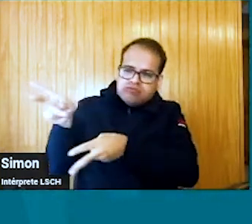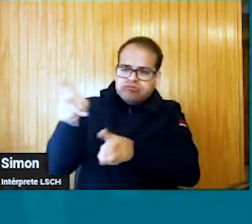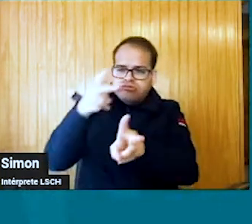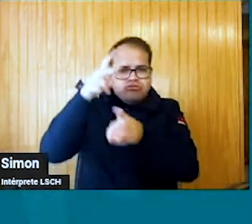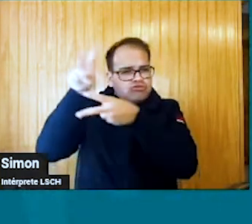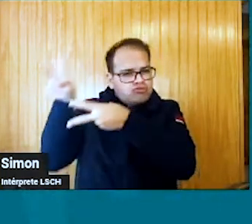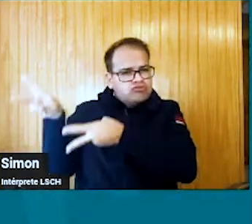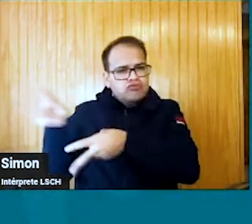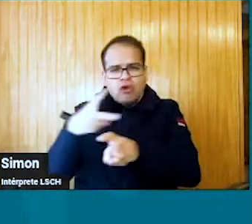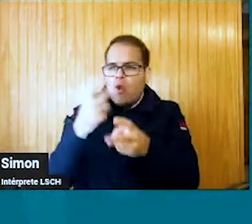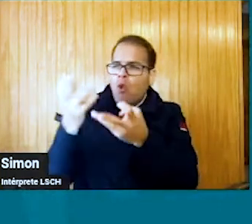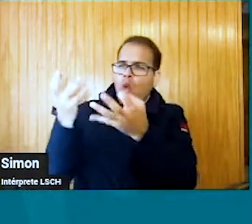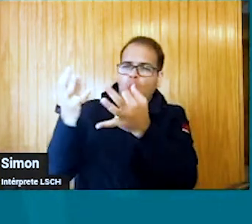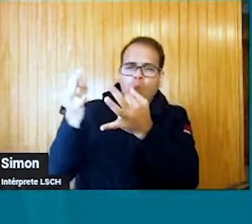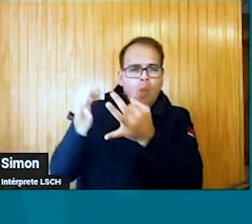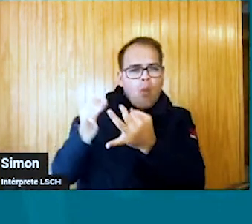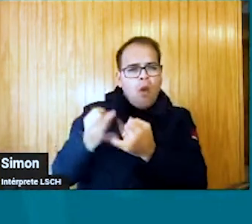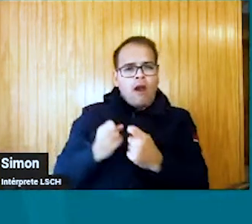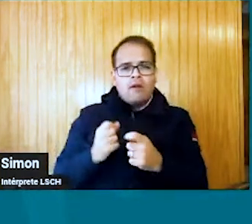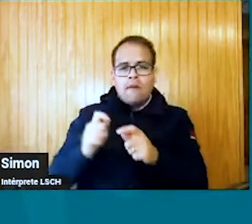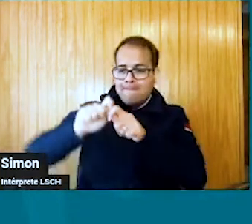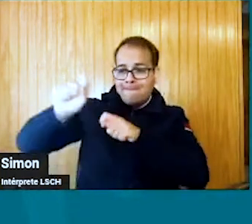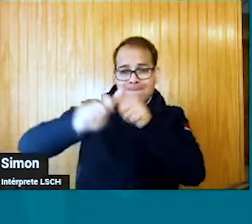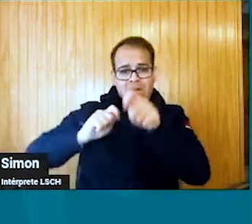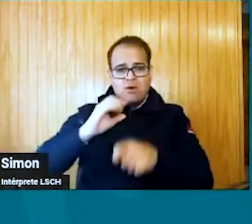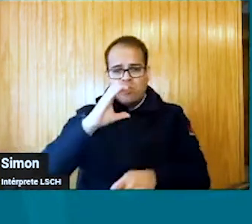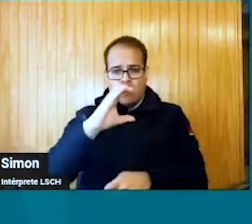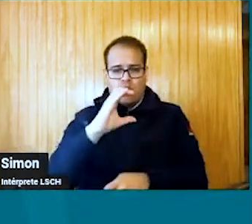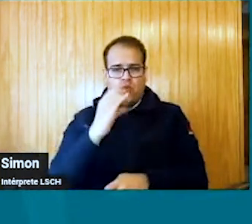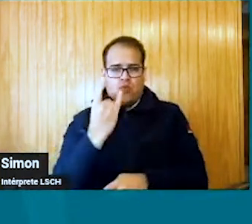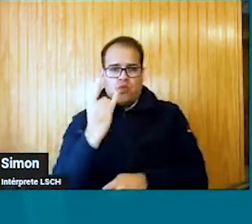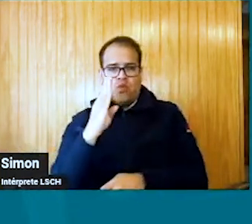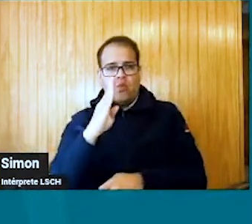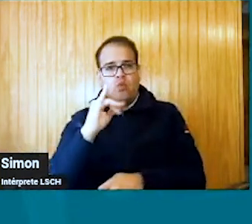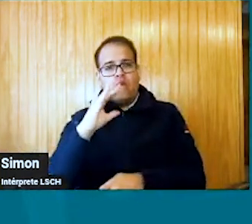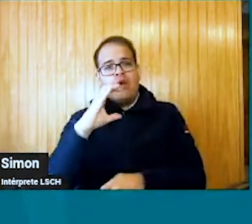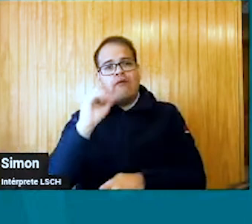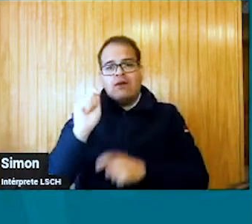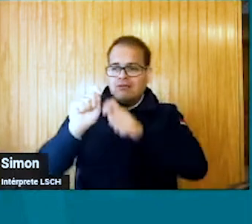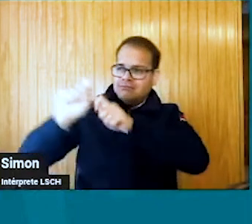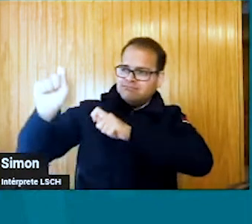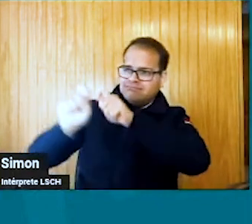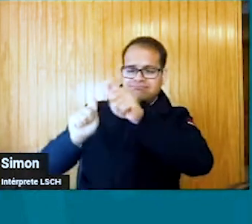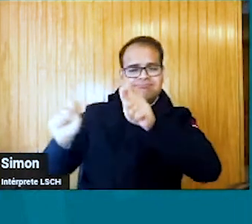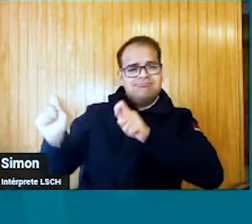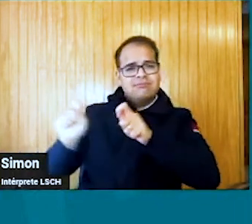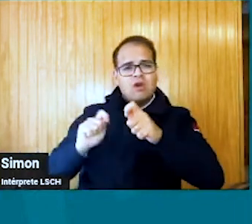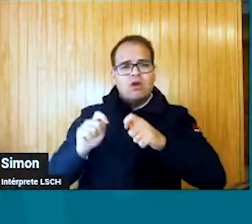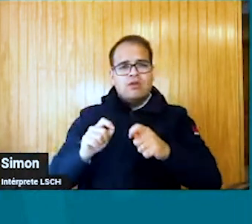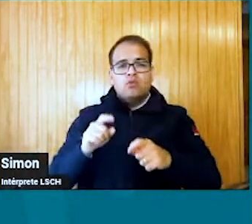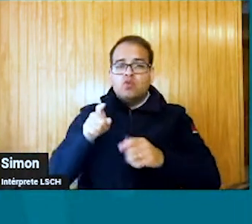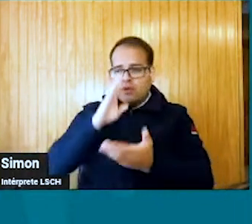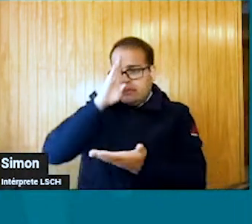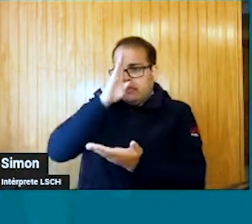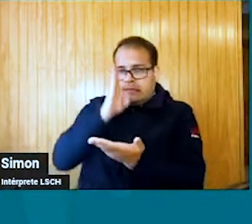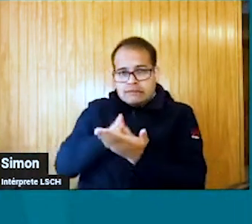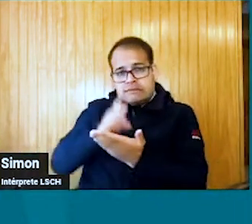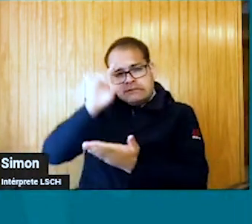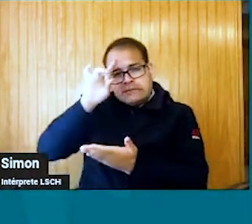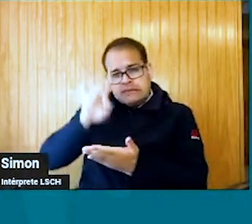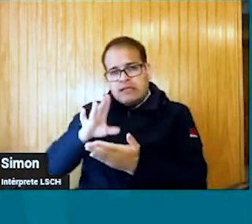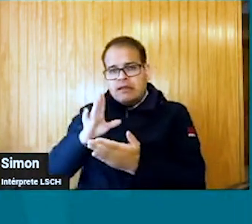hélice, cuántos metros cúbicos pasan por a través de la hélice. Por lo tanto, para tomar la decisión, exija un poco